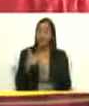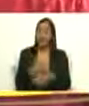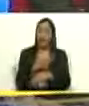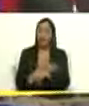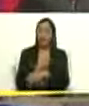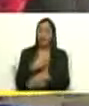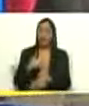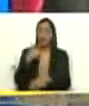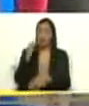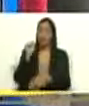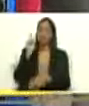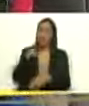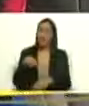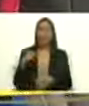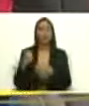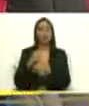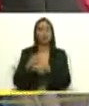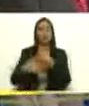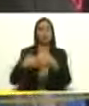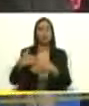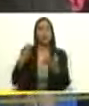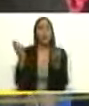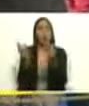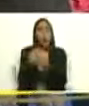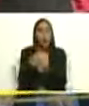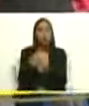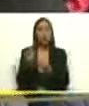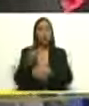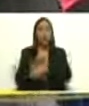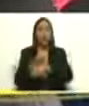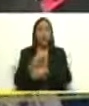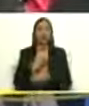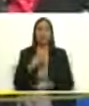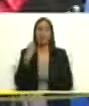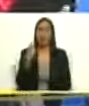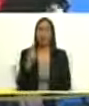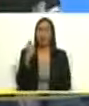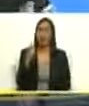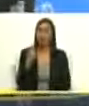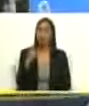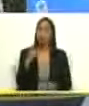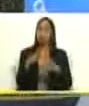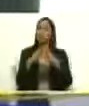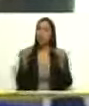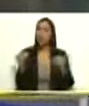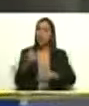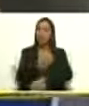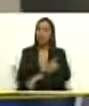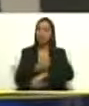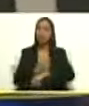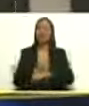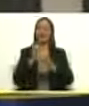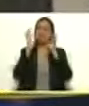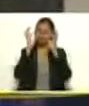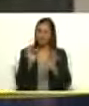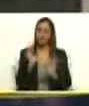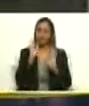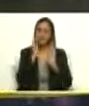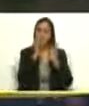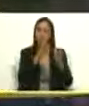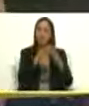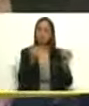con los gobernadores con las gobernadoras con las alcaldes con los con las alcaldesas para garantizar el máximo nivel de atención a las